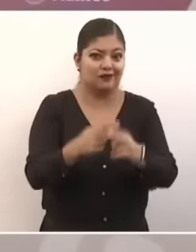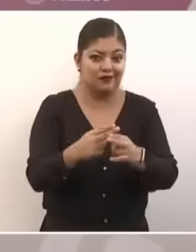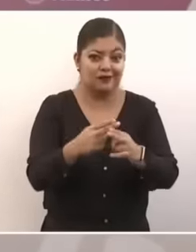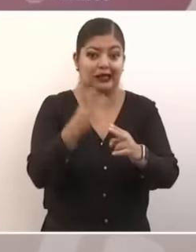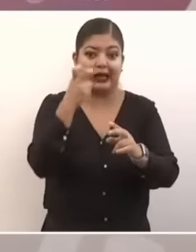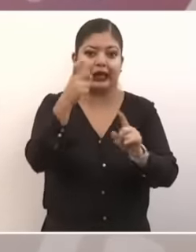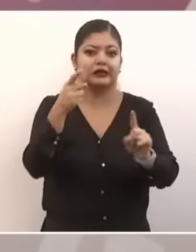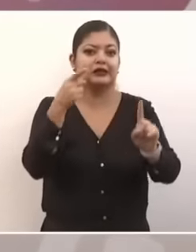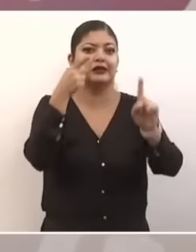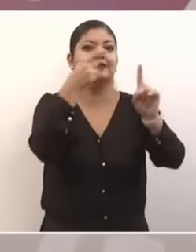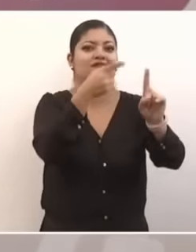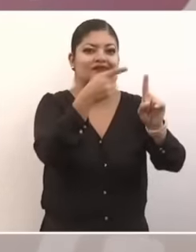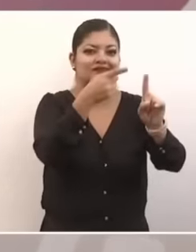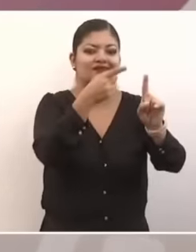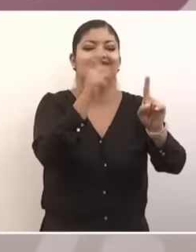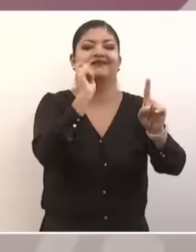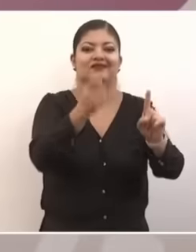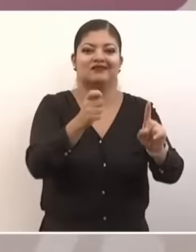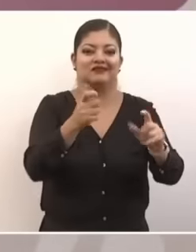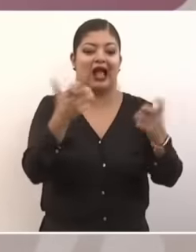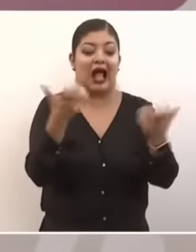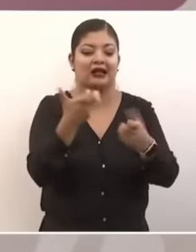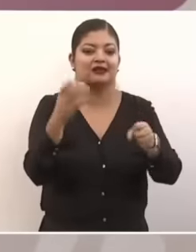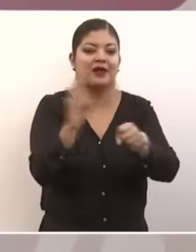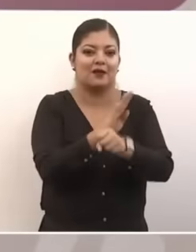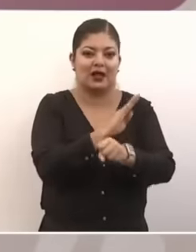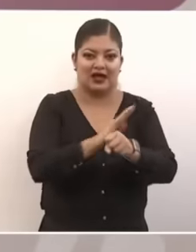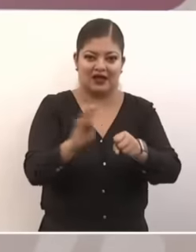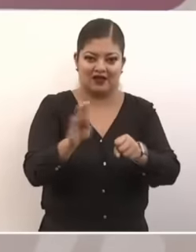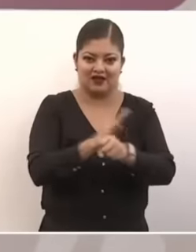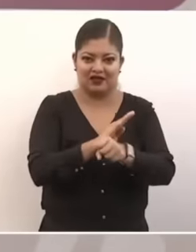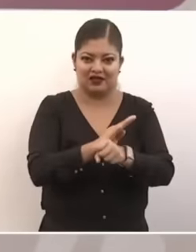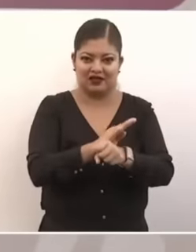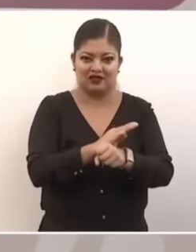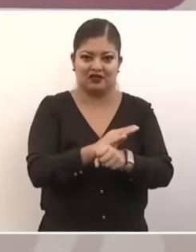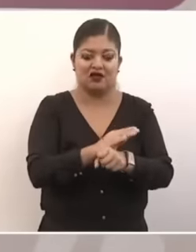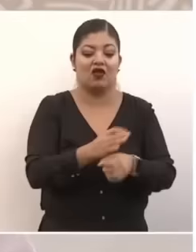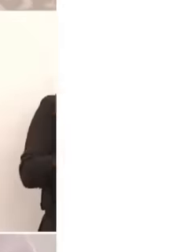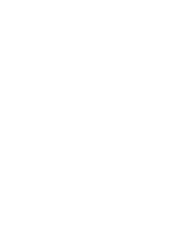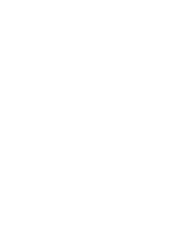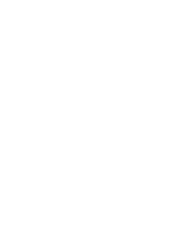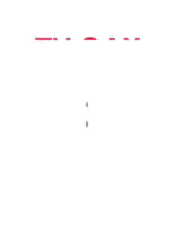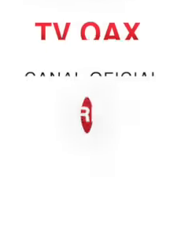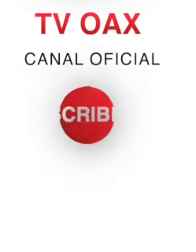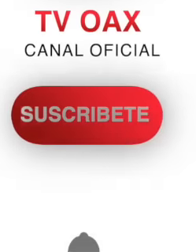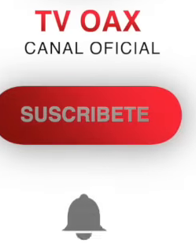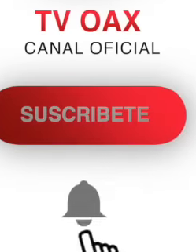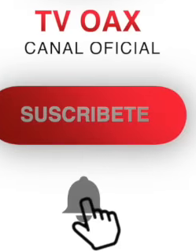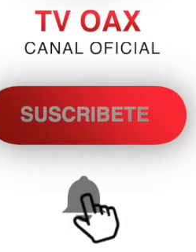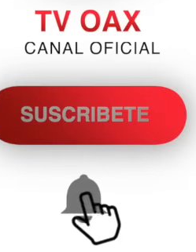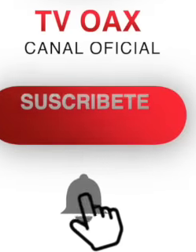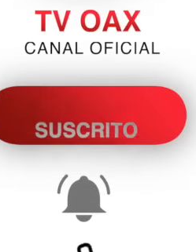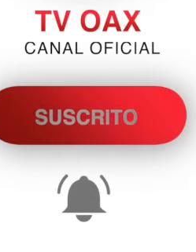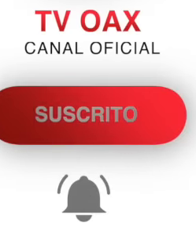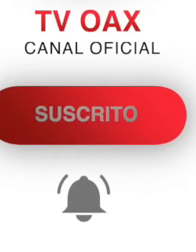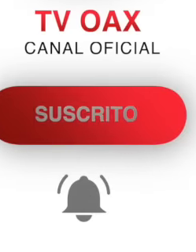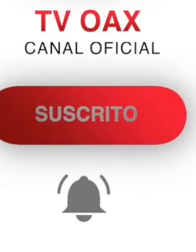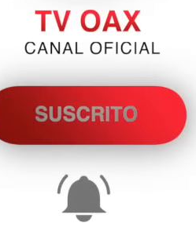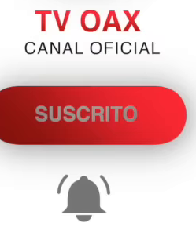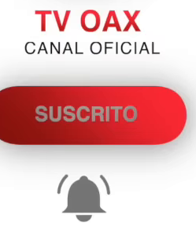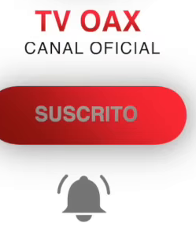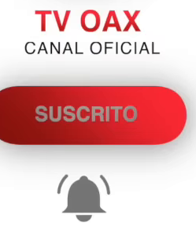propósito de hacer el bien sin mirar a quién. Ayudamos a mucha